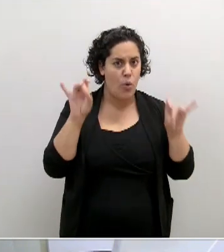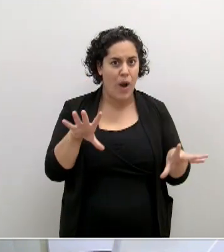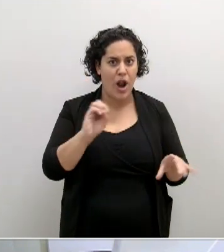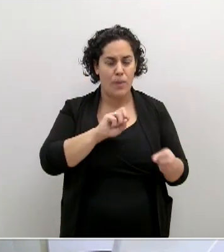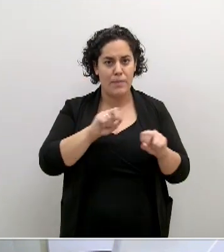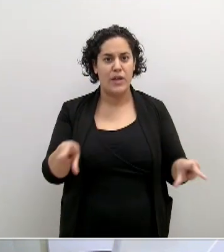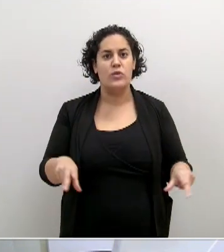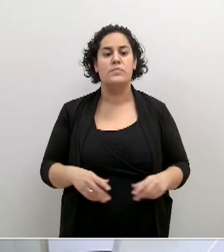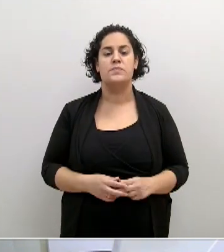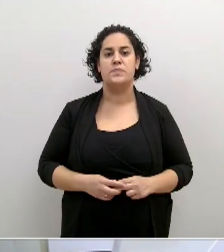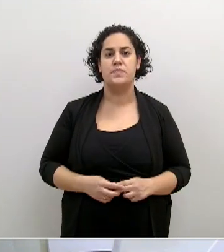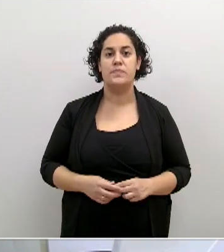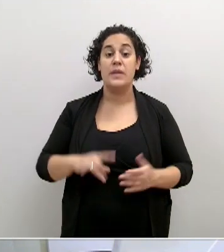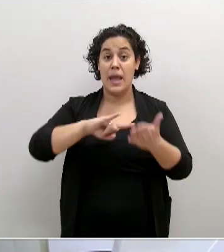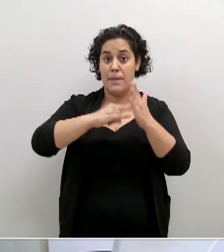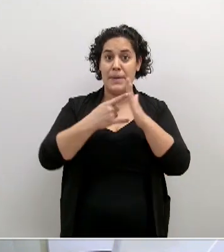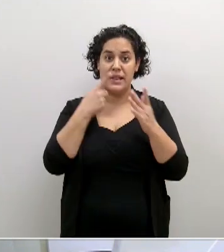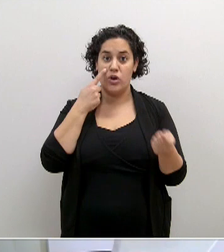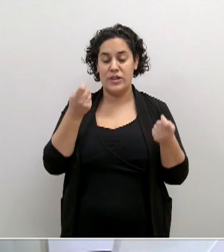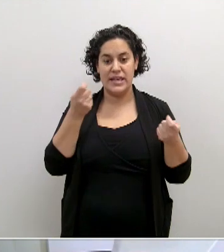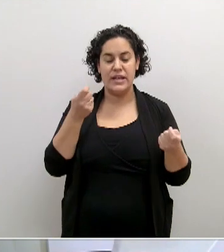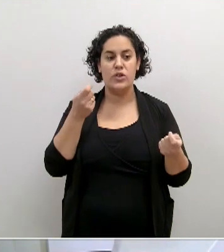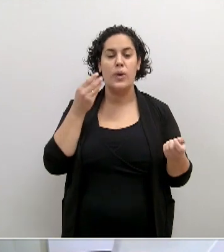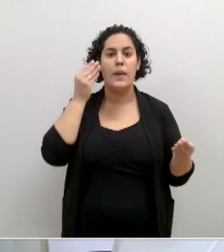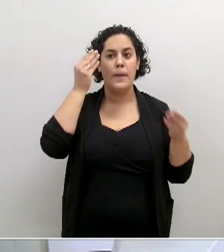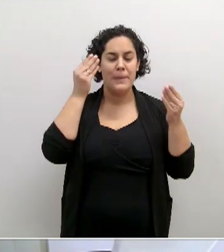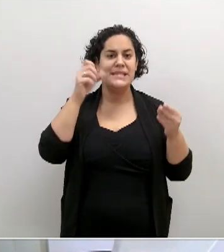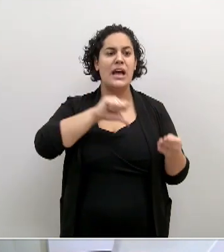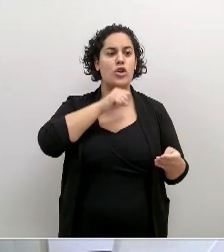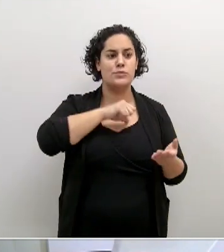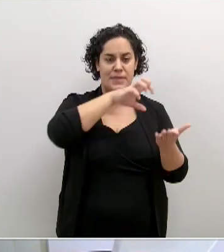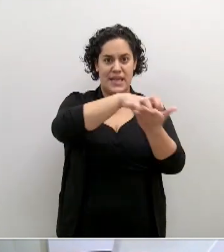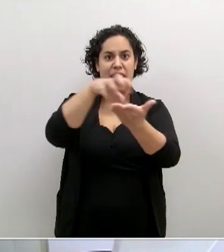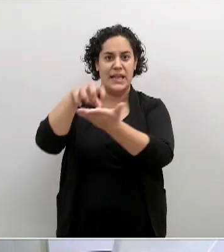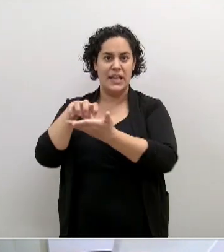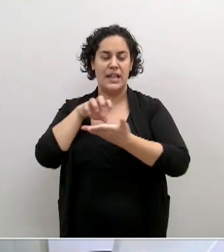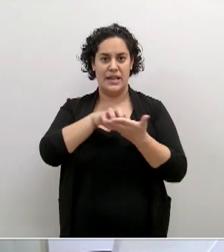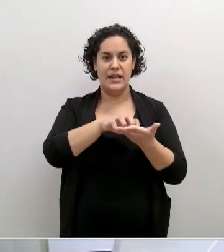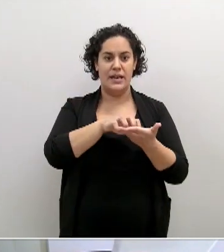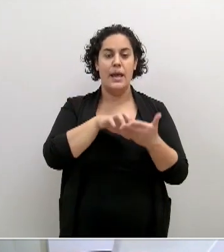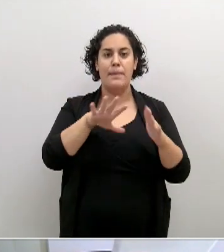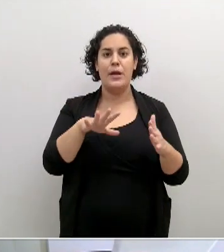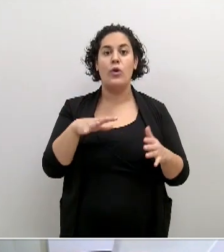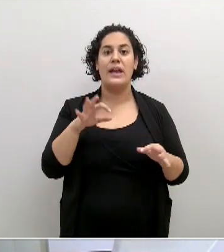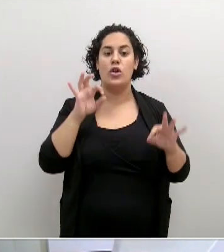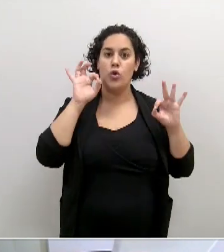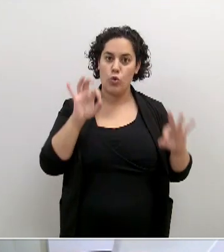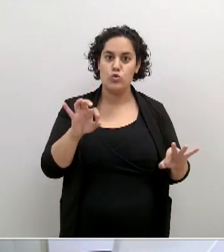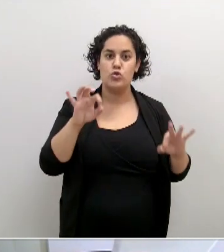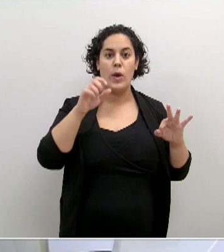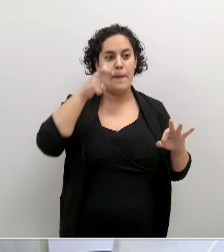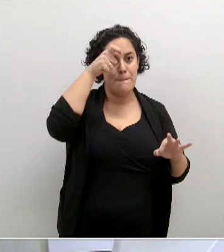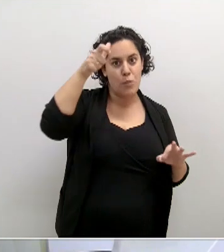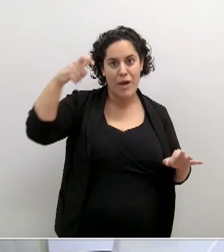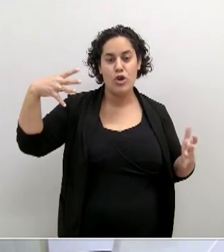determinados hospitales, pero no específicamente en cada centro sanitario de la región o en cada hospital de la región se va a montar un